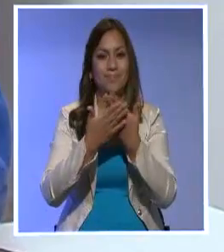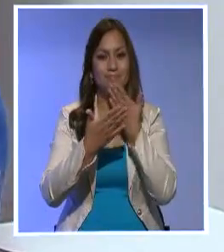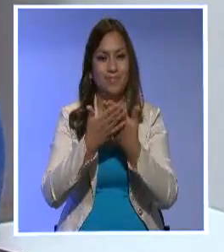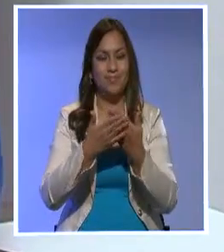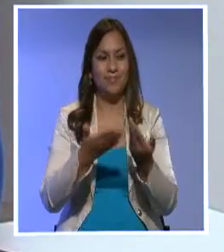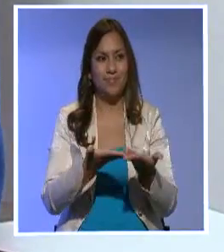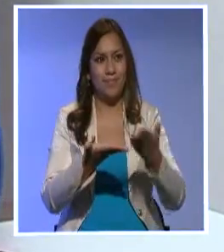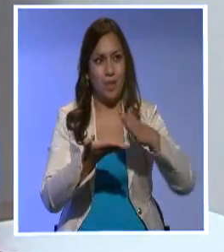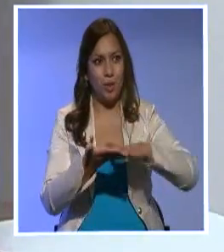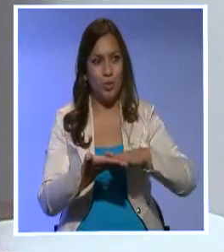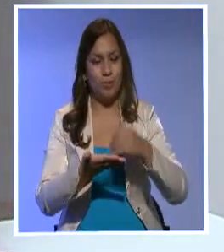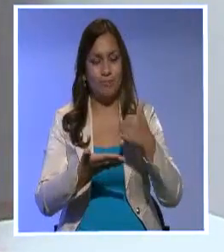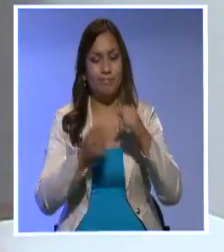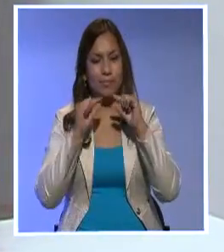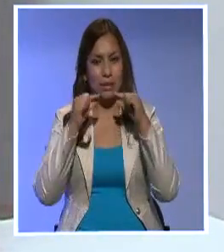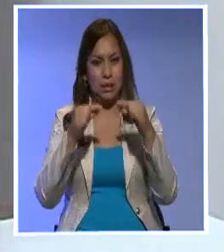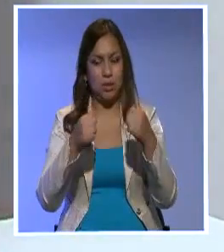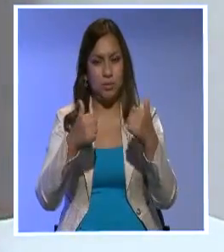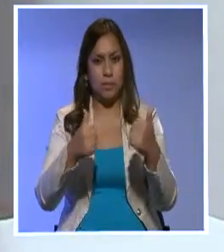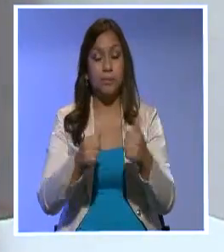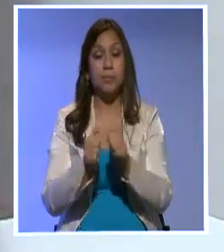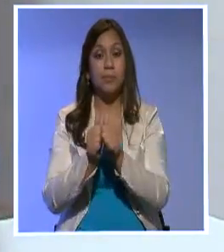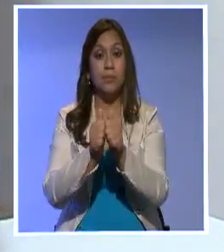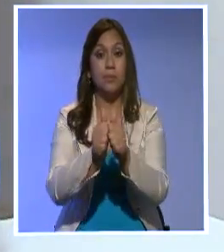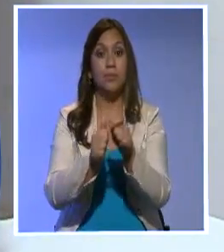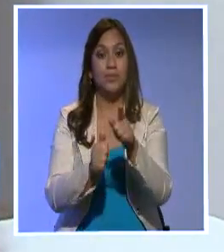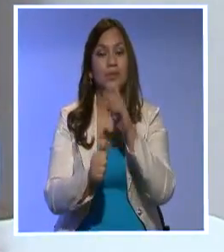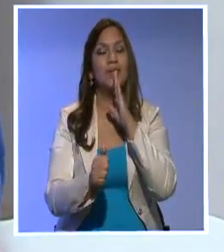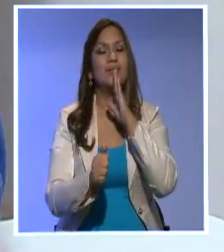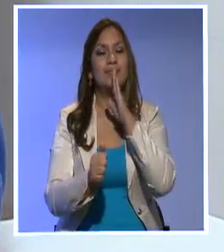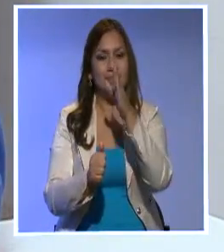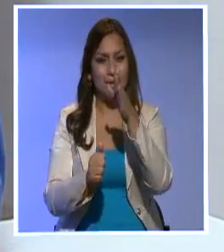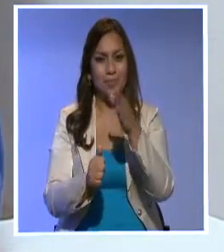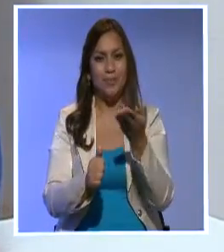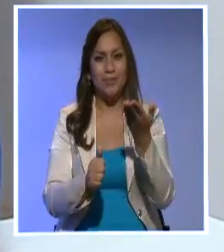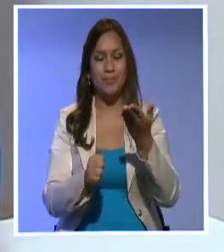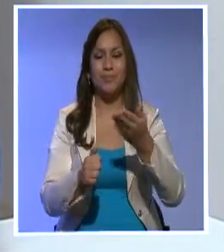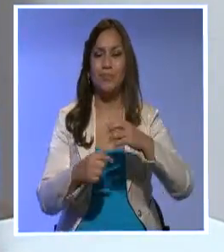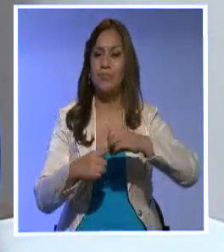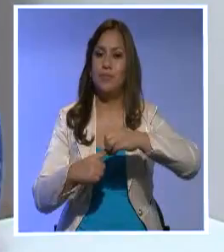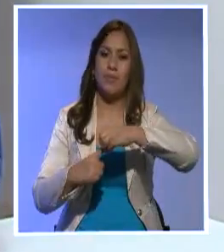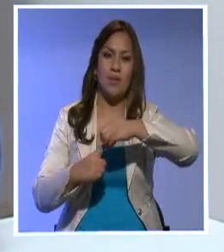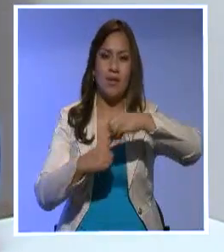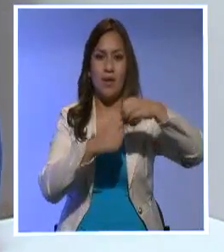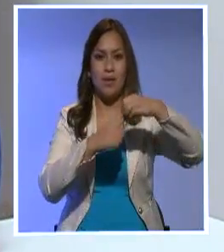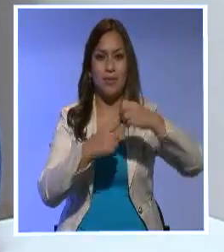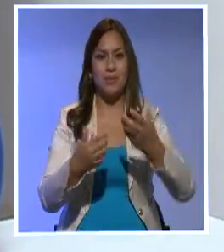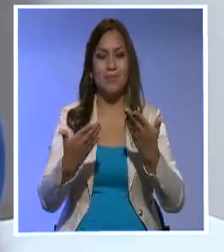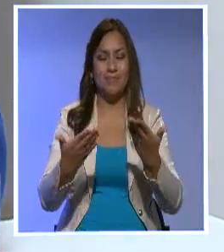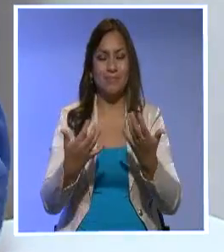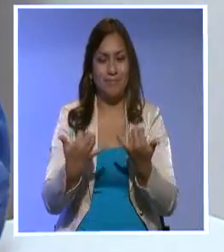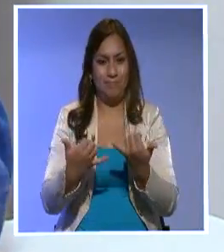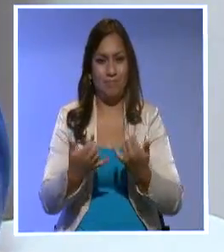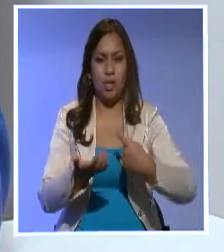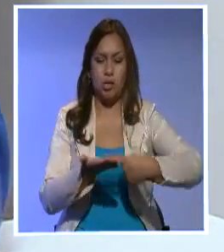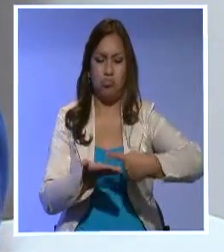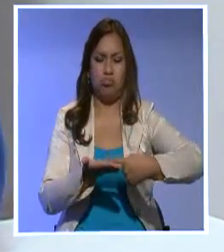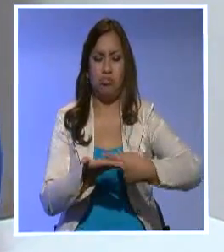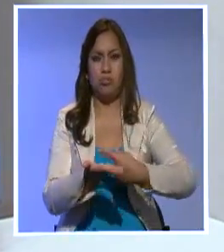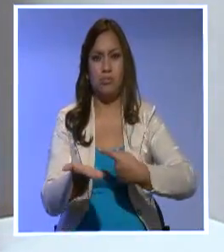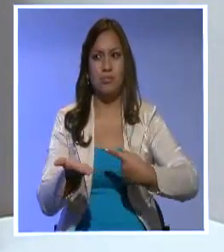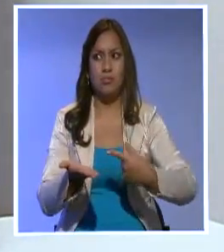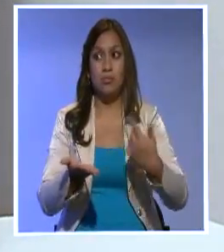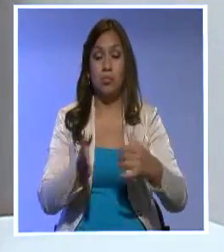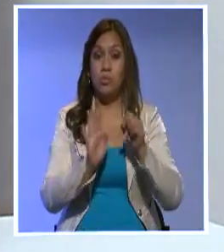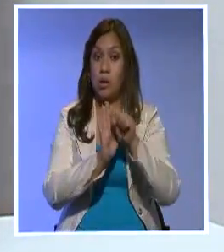12 citar continuamos con este contigo de ley número 82 una emisión especial que la estamos desarrollando luego de una